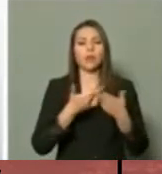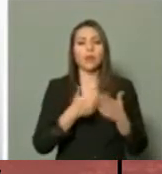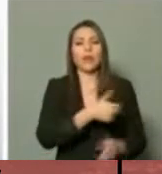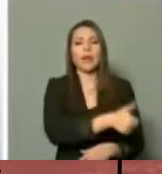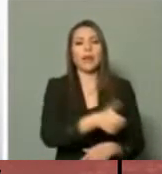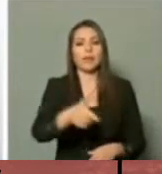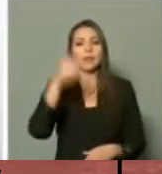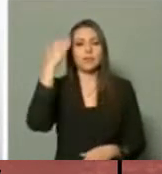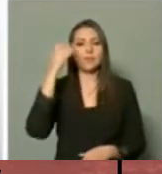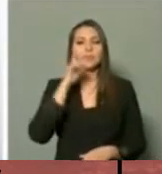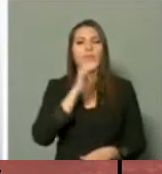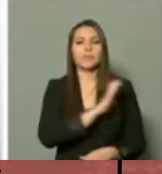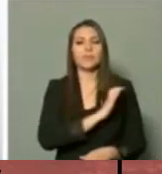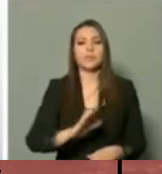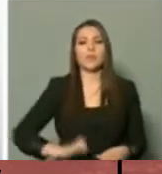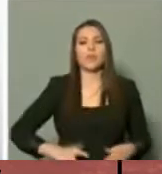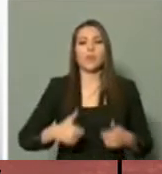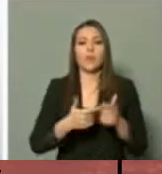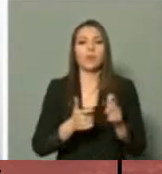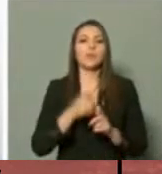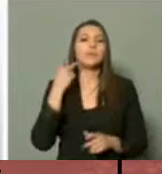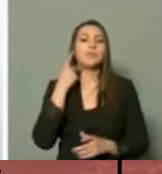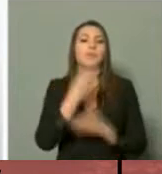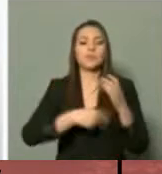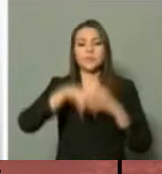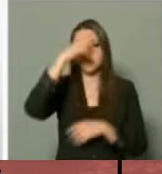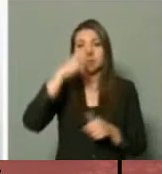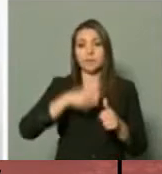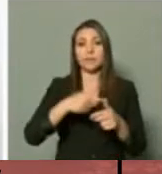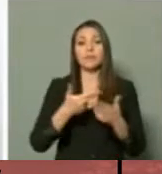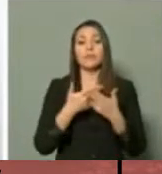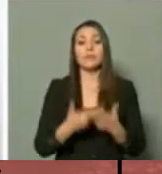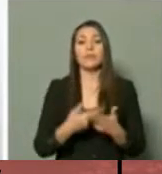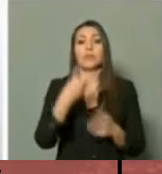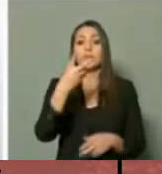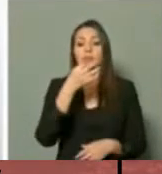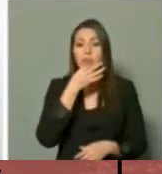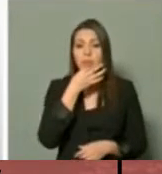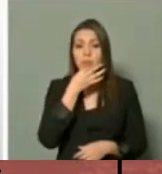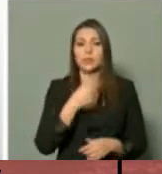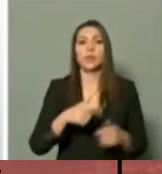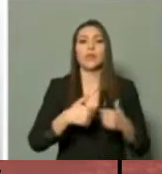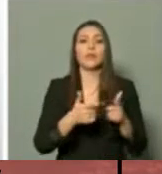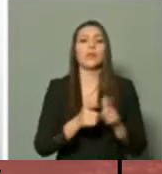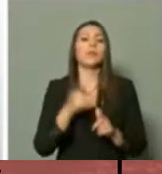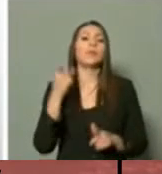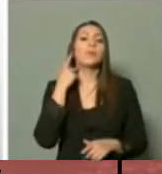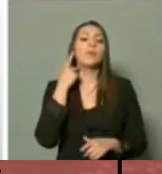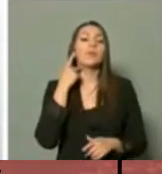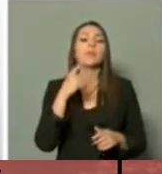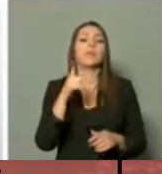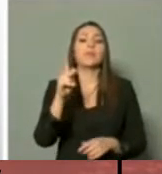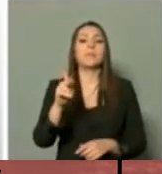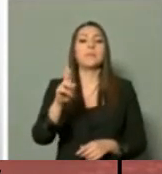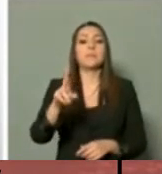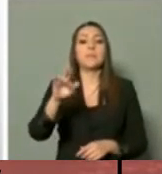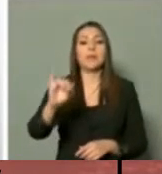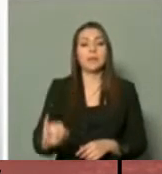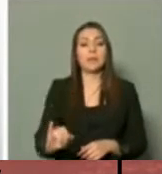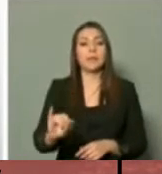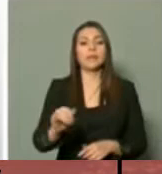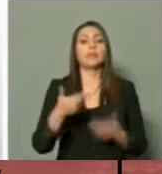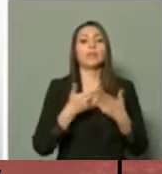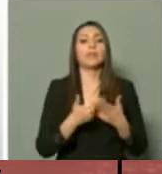uno. La candidata de la coalición por la Ciudad de México al frente, usted dispone aún de 2 minutos. La candidata del Partido Revolucionario